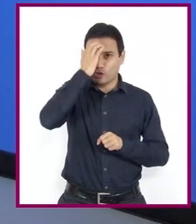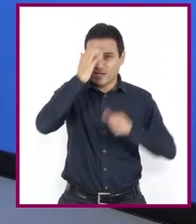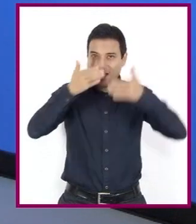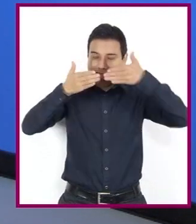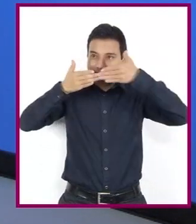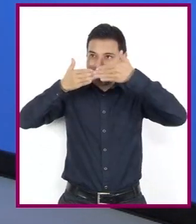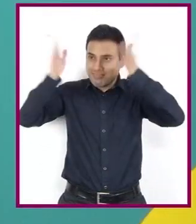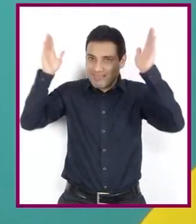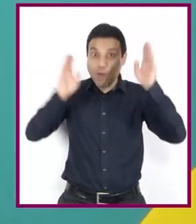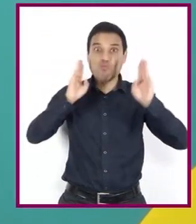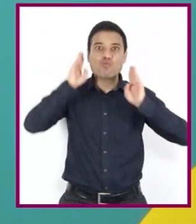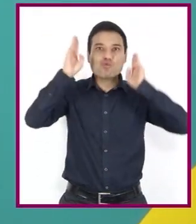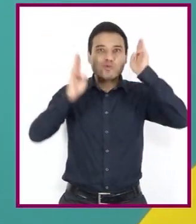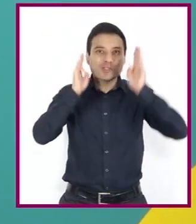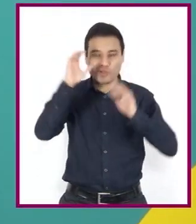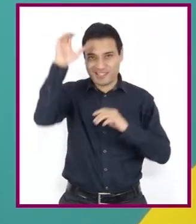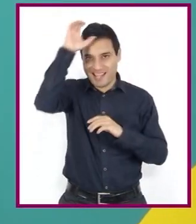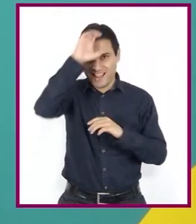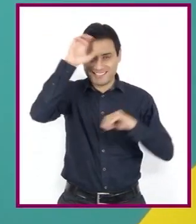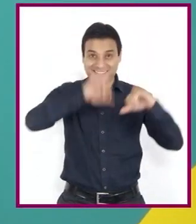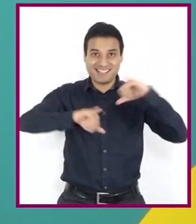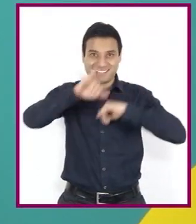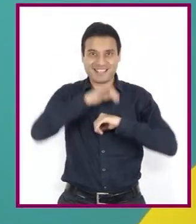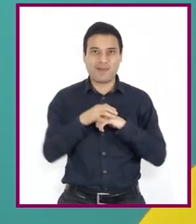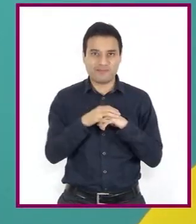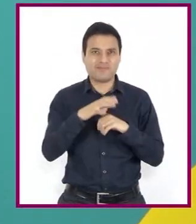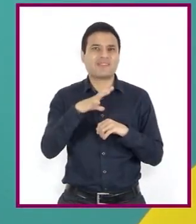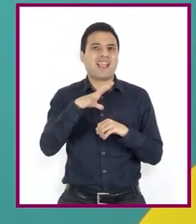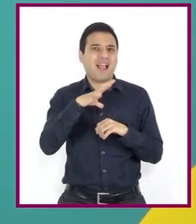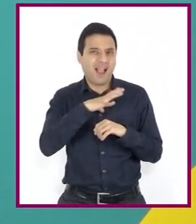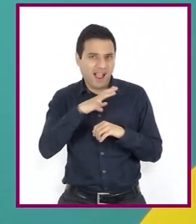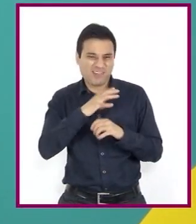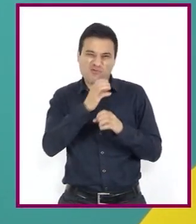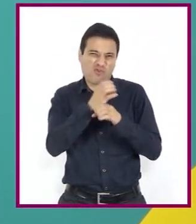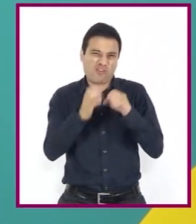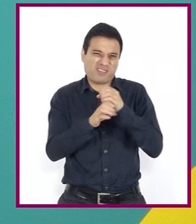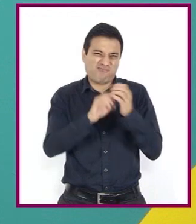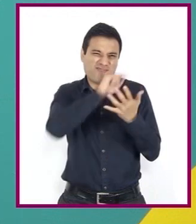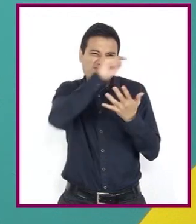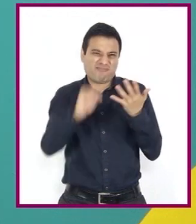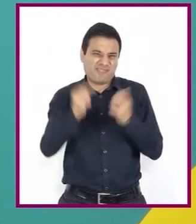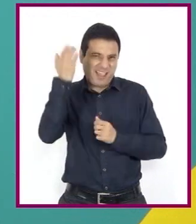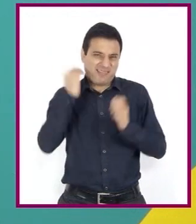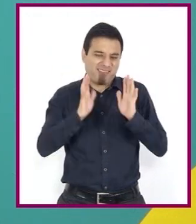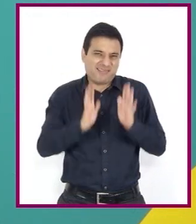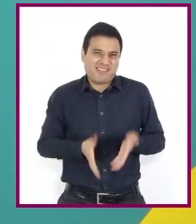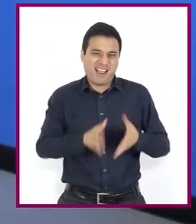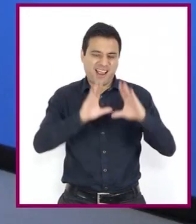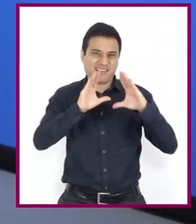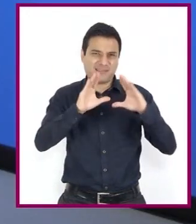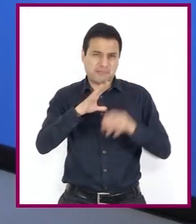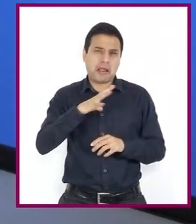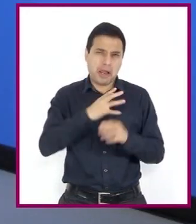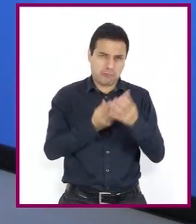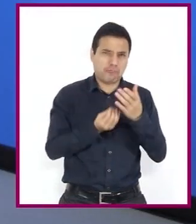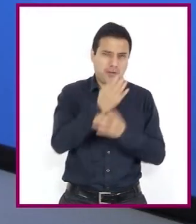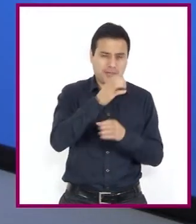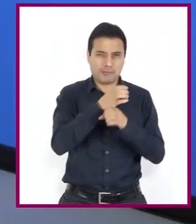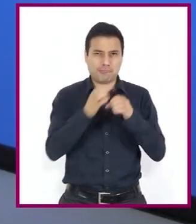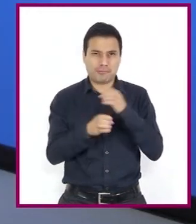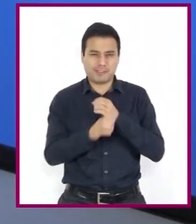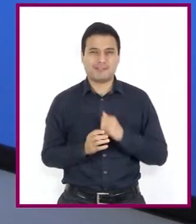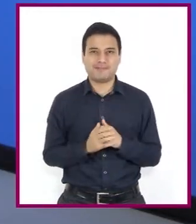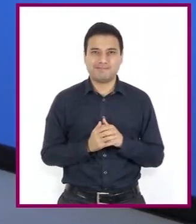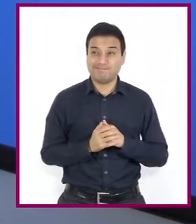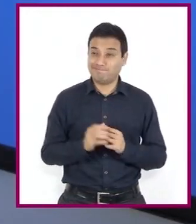Museo de la Ciencia, que trata sobre contenidos que ya manejamos y habrá algunos nuevos.